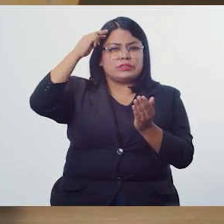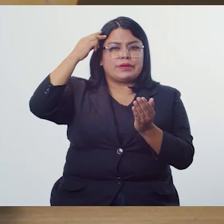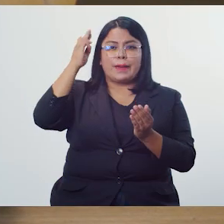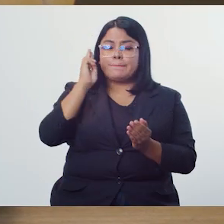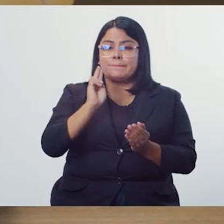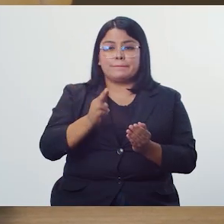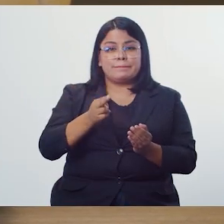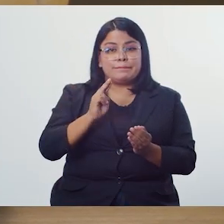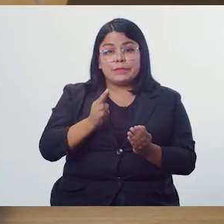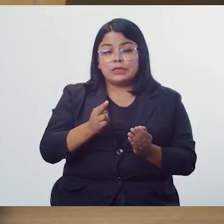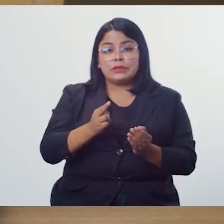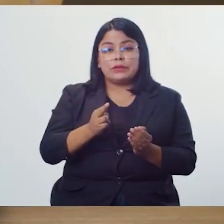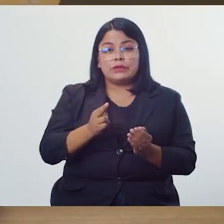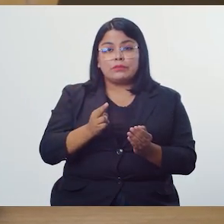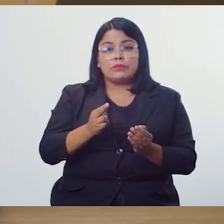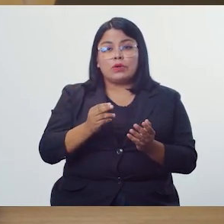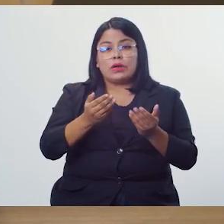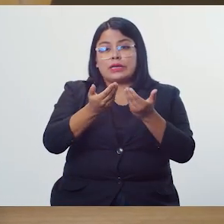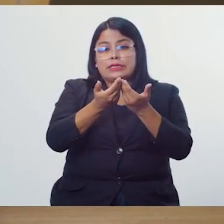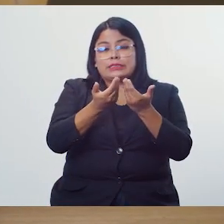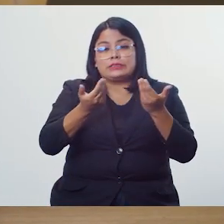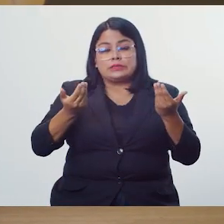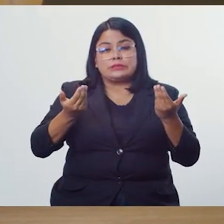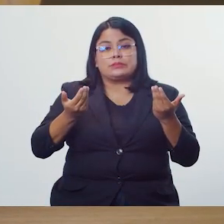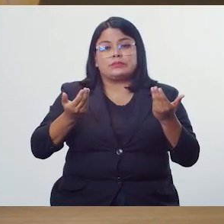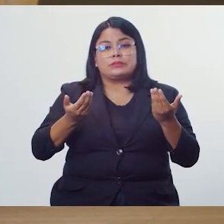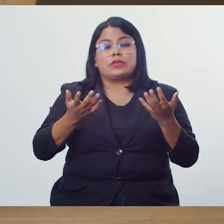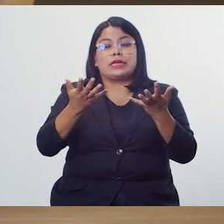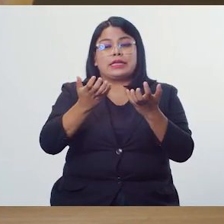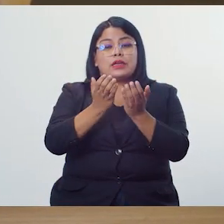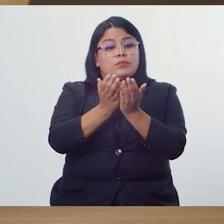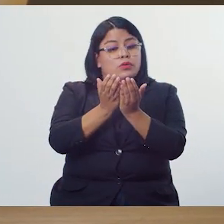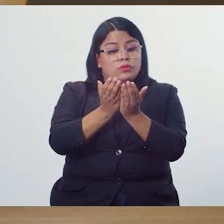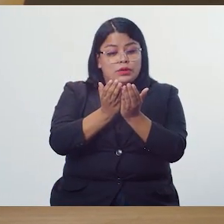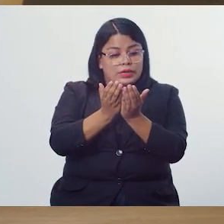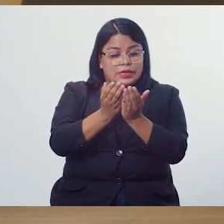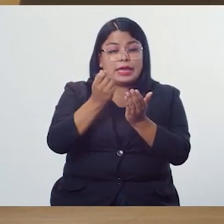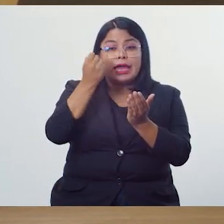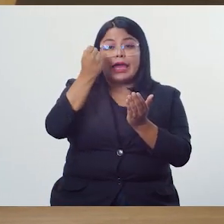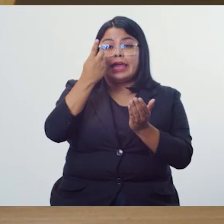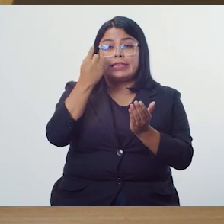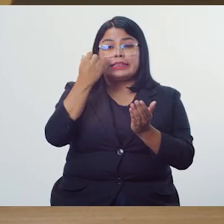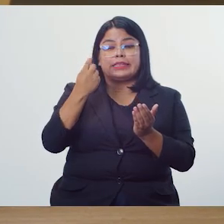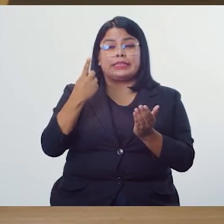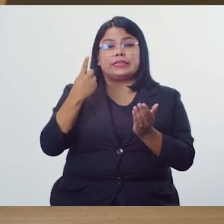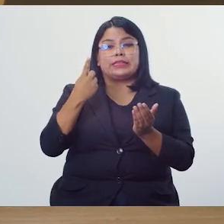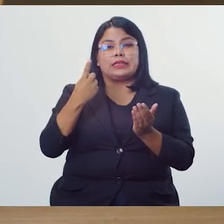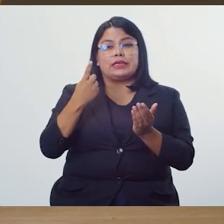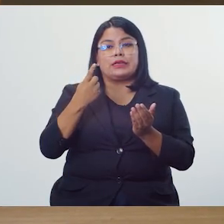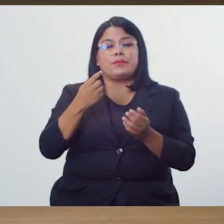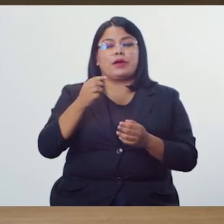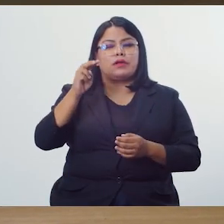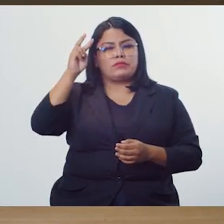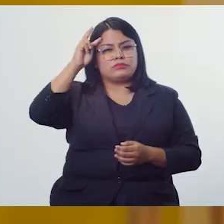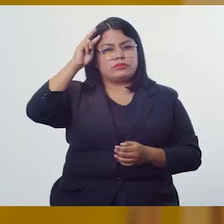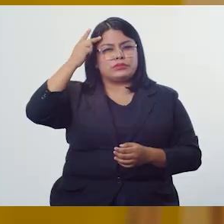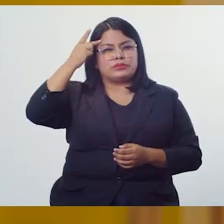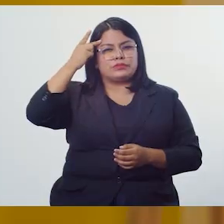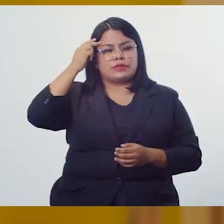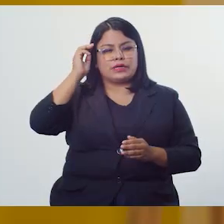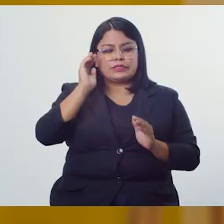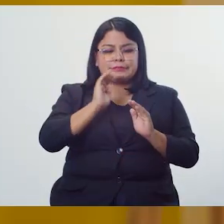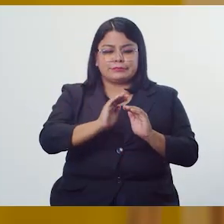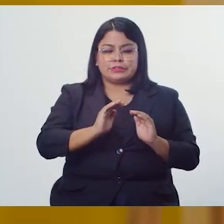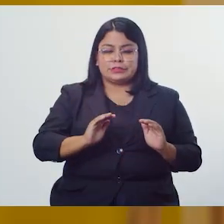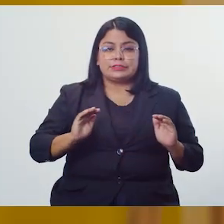lo mismo que decodificar. Buscamos una lectura comprensiva a través del acercamiento significativo de